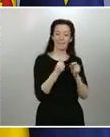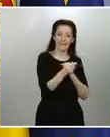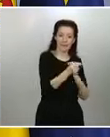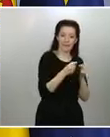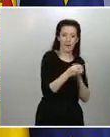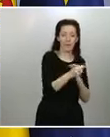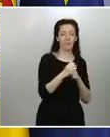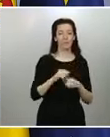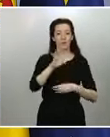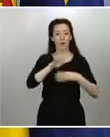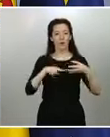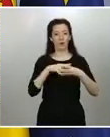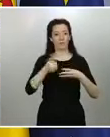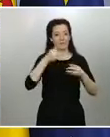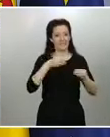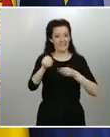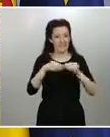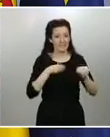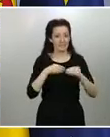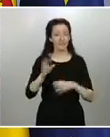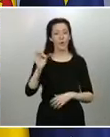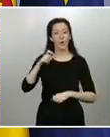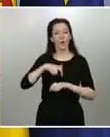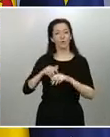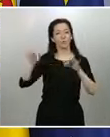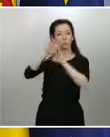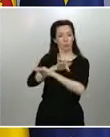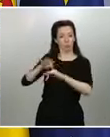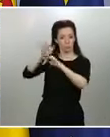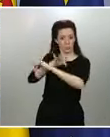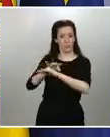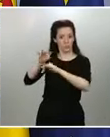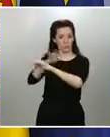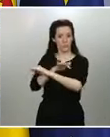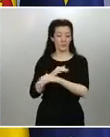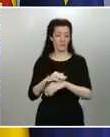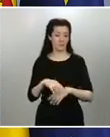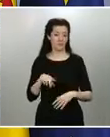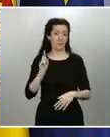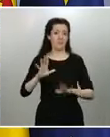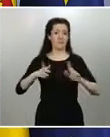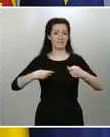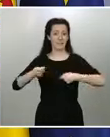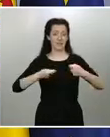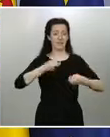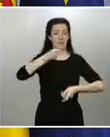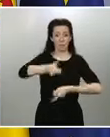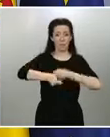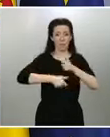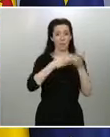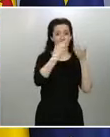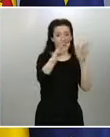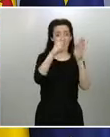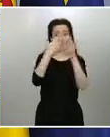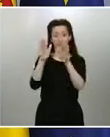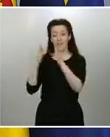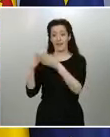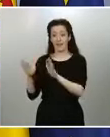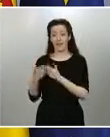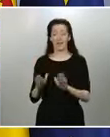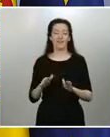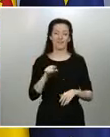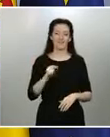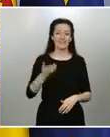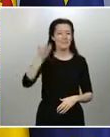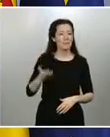graduación en la apertura de los comercios son esenciales para la laminación de la demanda en las